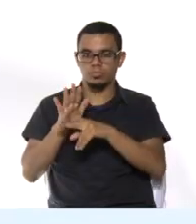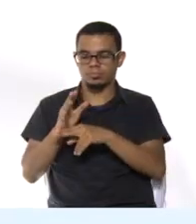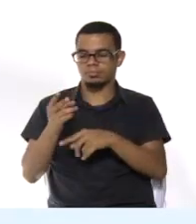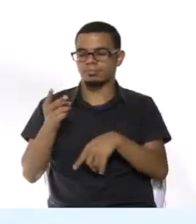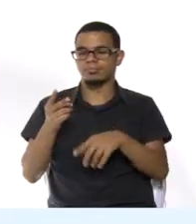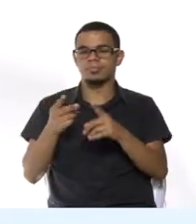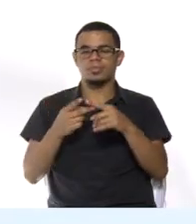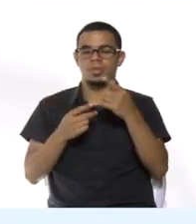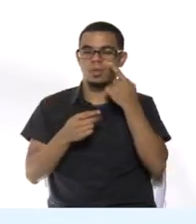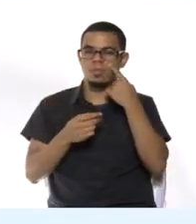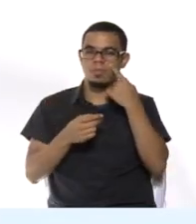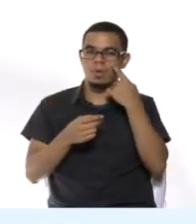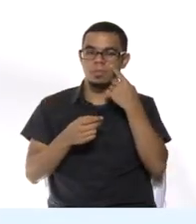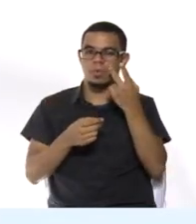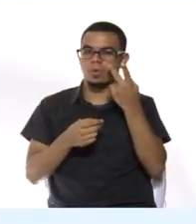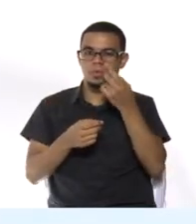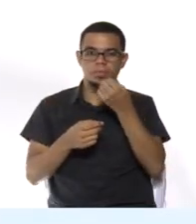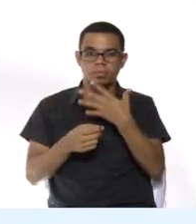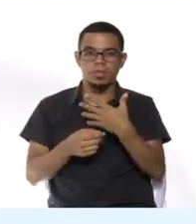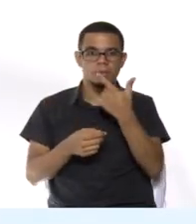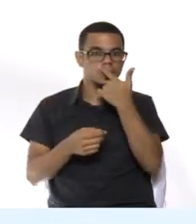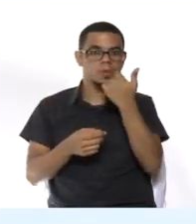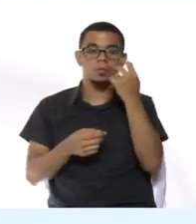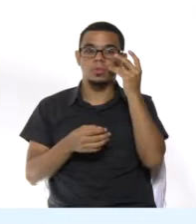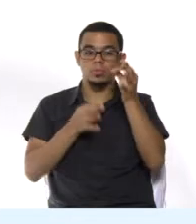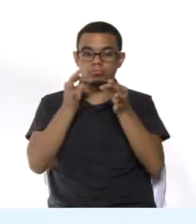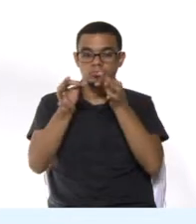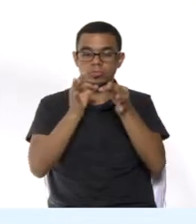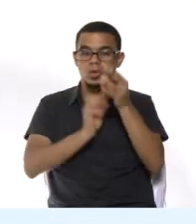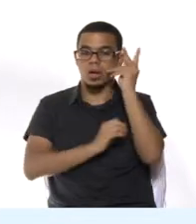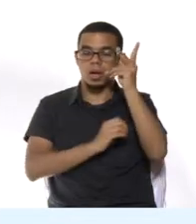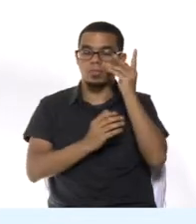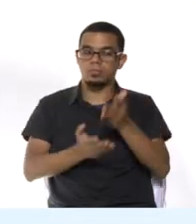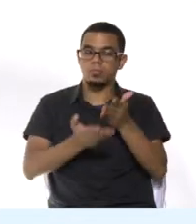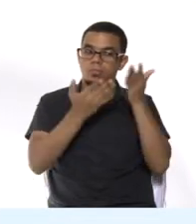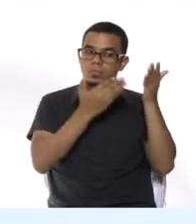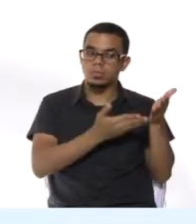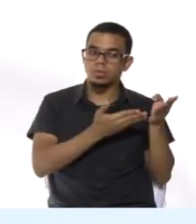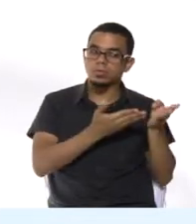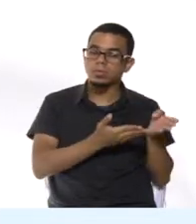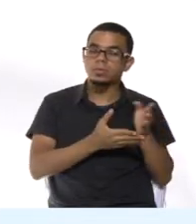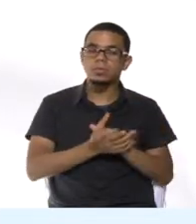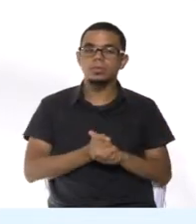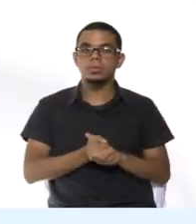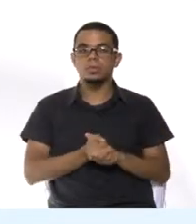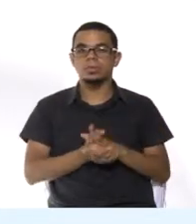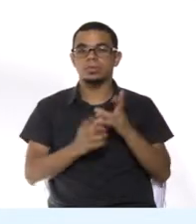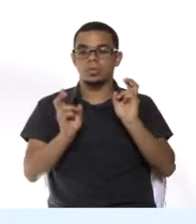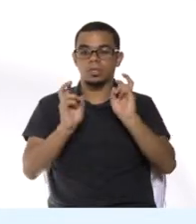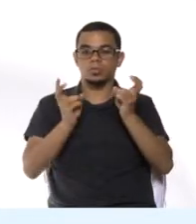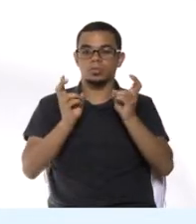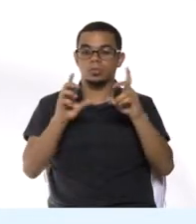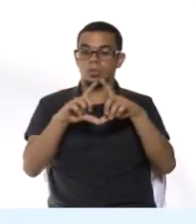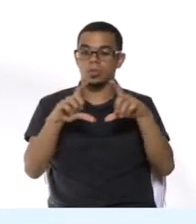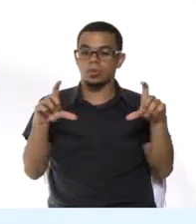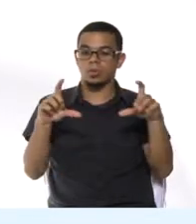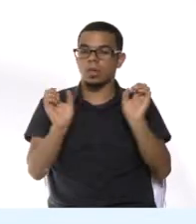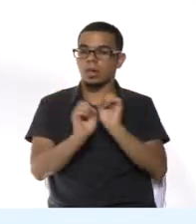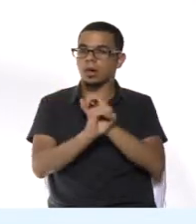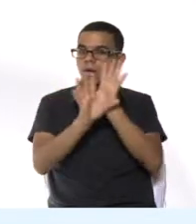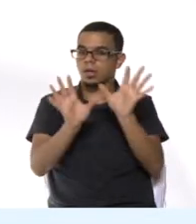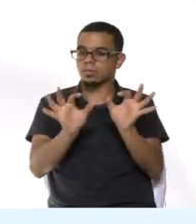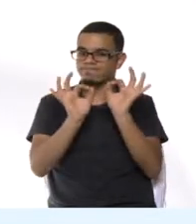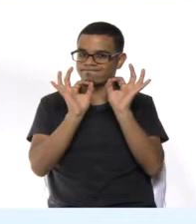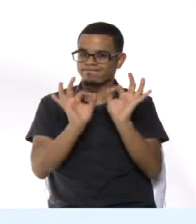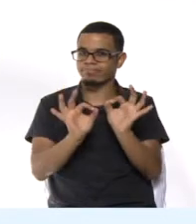estructura. Si observamos los ejemplos que acaba de colocar Heiler, el texto informativo contiene su título, que el título es